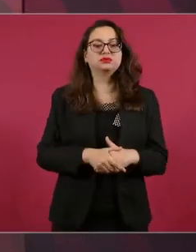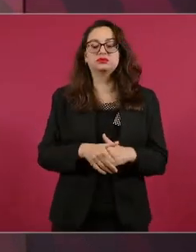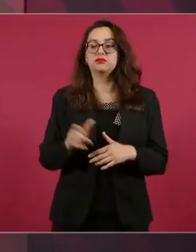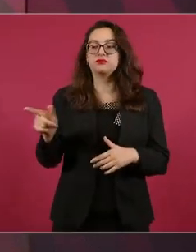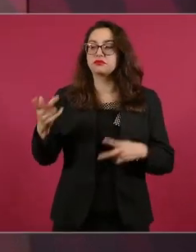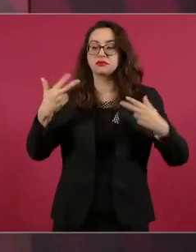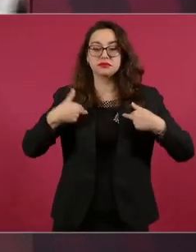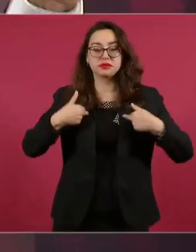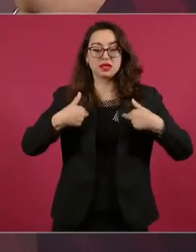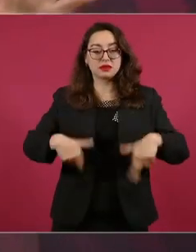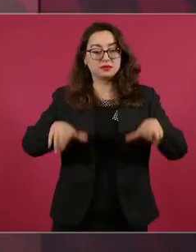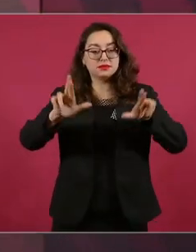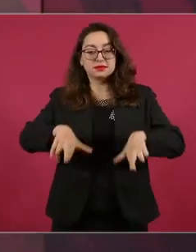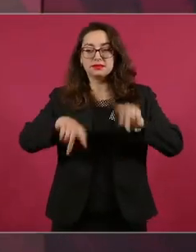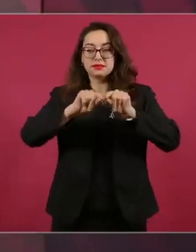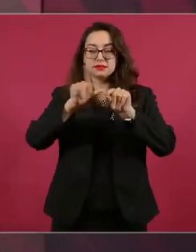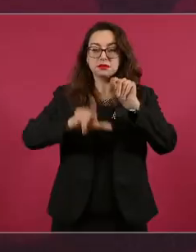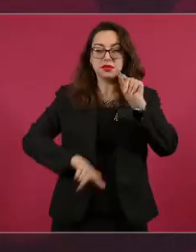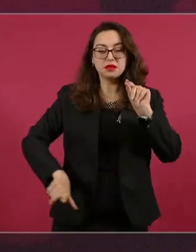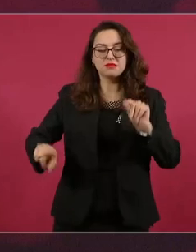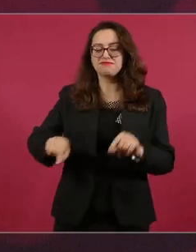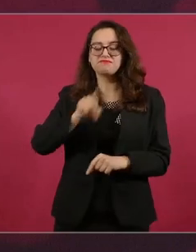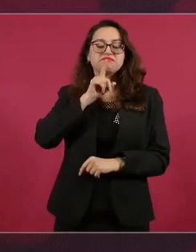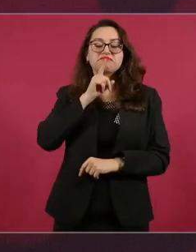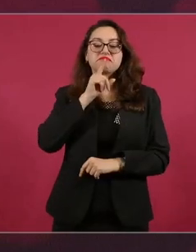representan al pueblo de México.